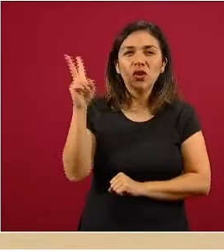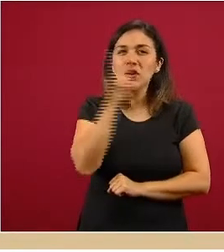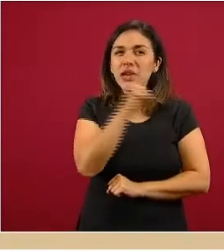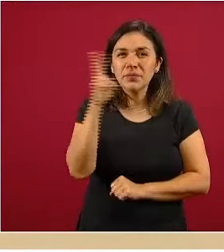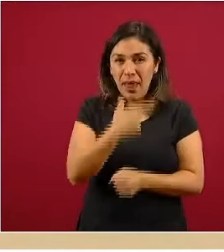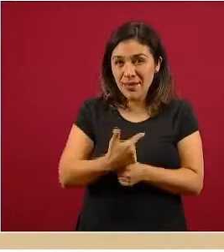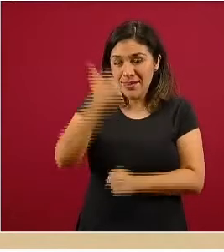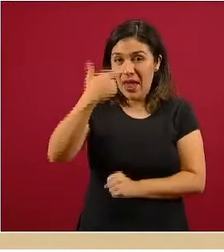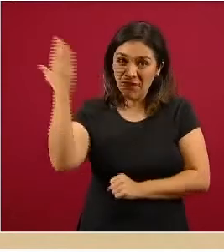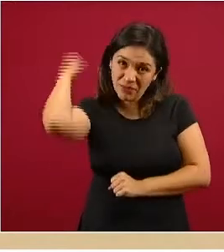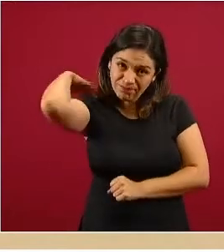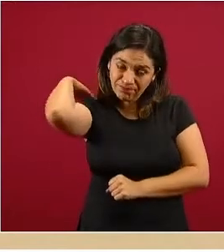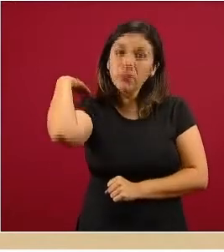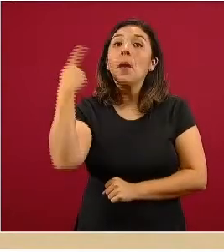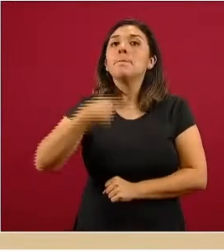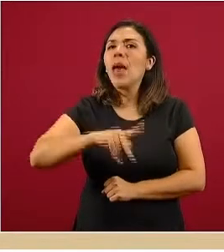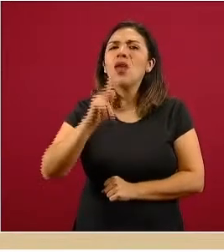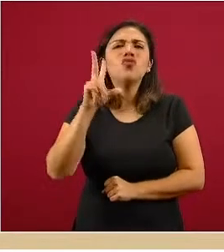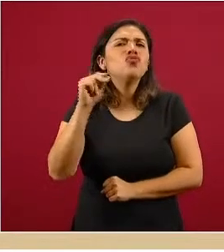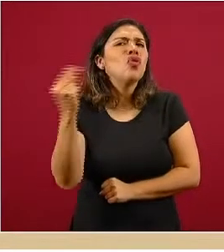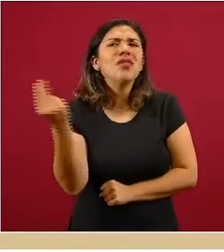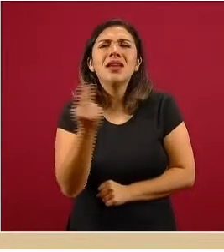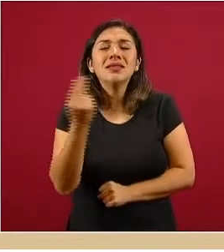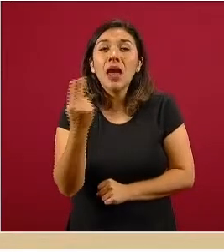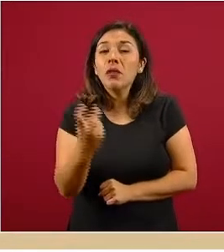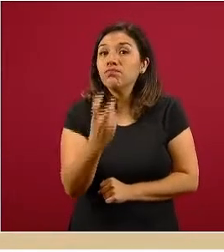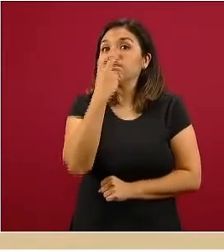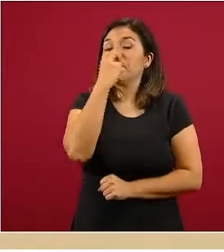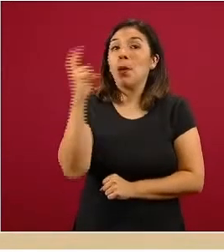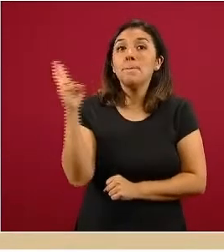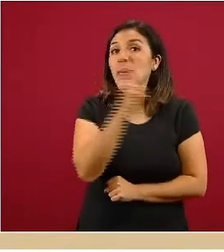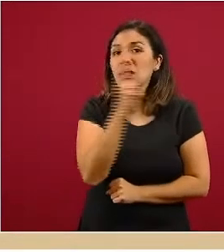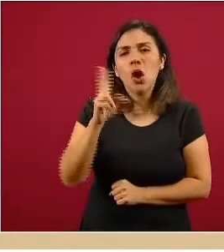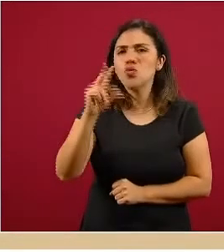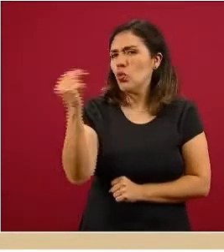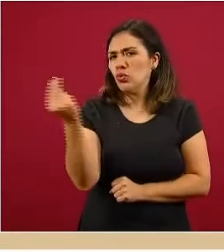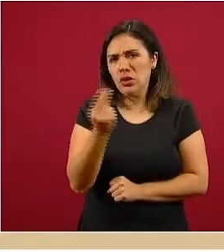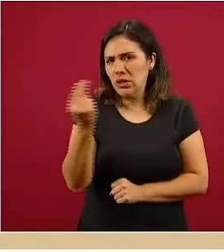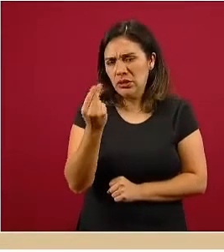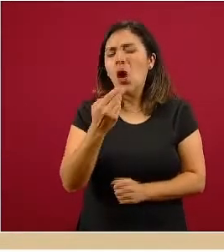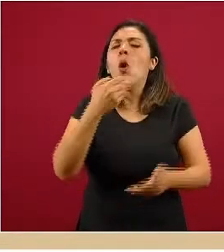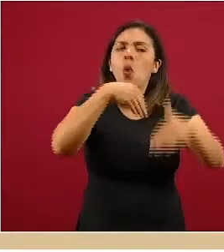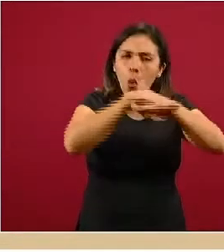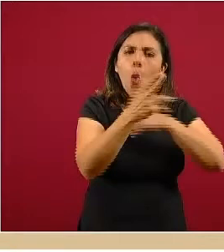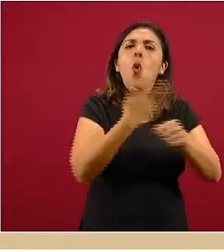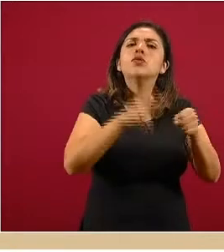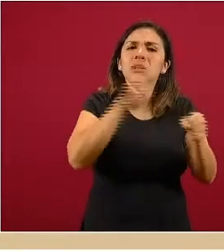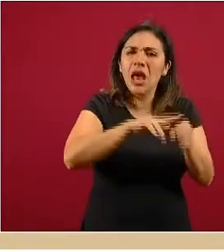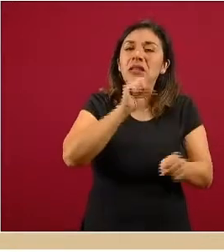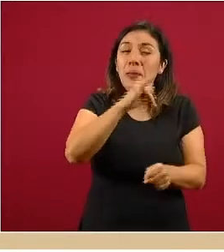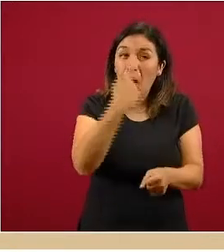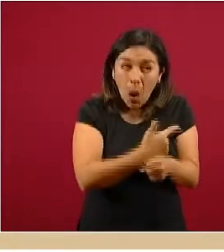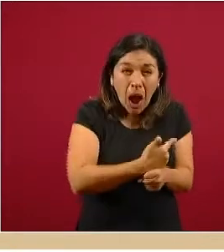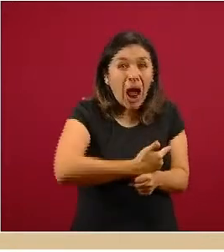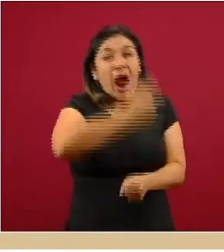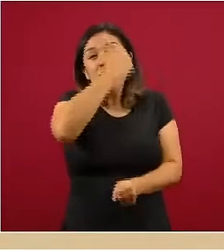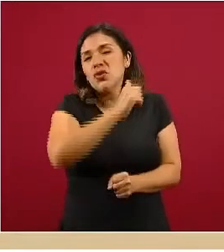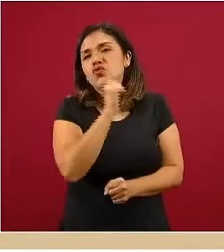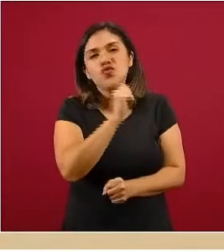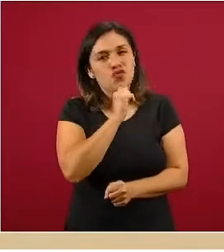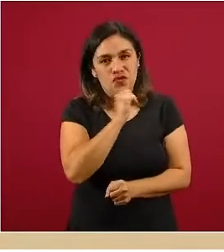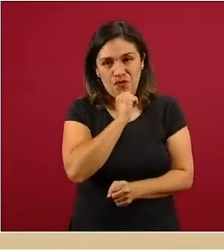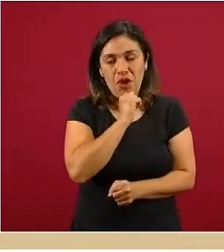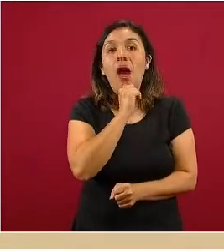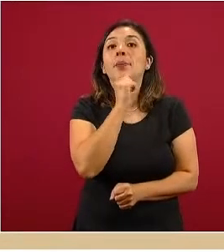han estado en contacto con el virus y que han presentado probablemente síntomas leves y que no han tenido contacto con los servicios de salud, y por